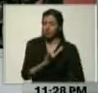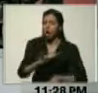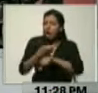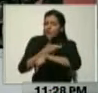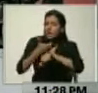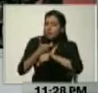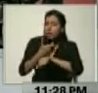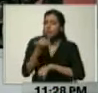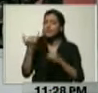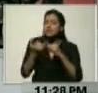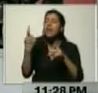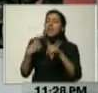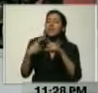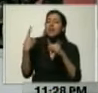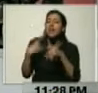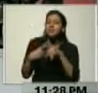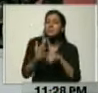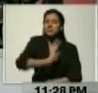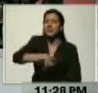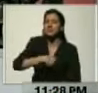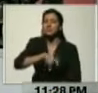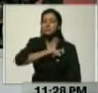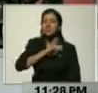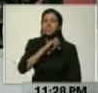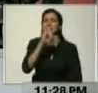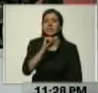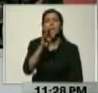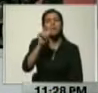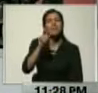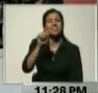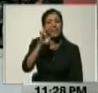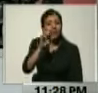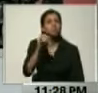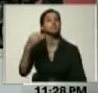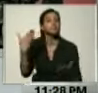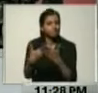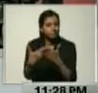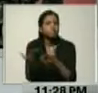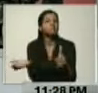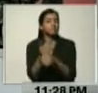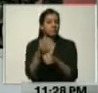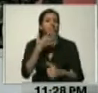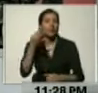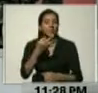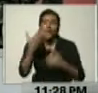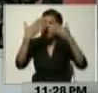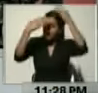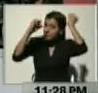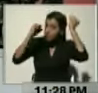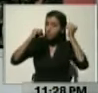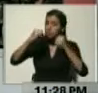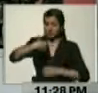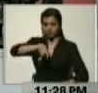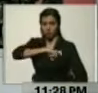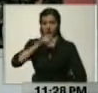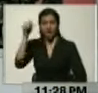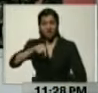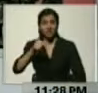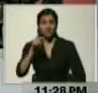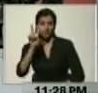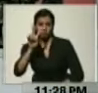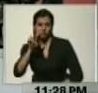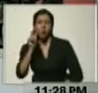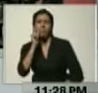canciller Zapatero, una investigación que se hizo y se demostró la participación activa del embajador de España en Venezuela, un señor